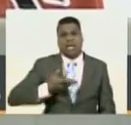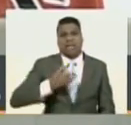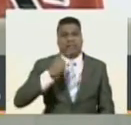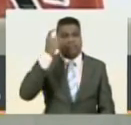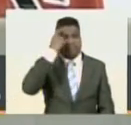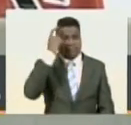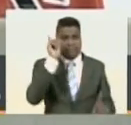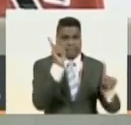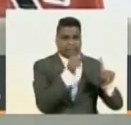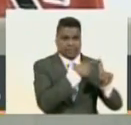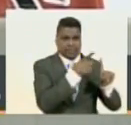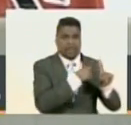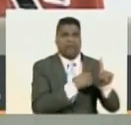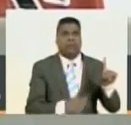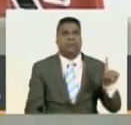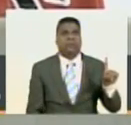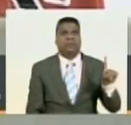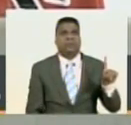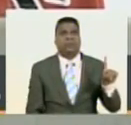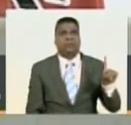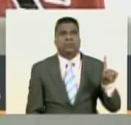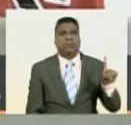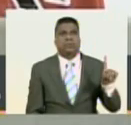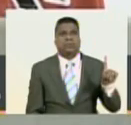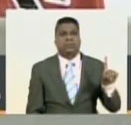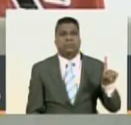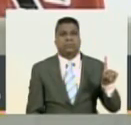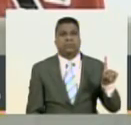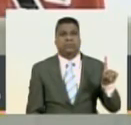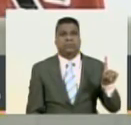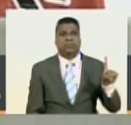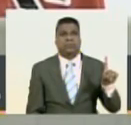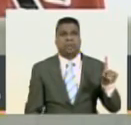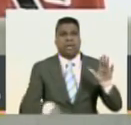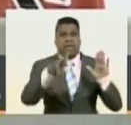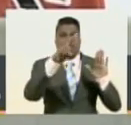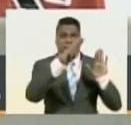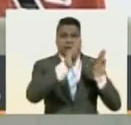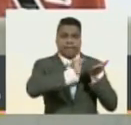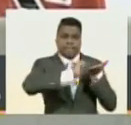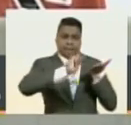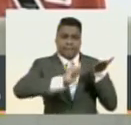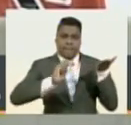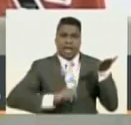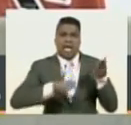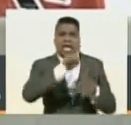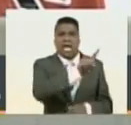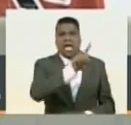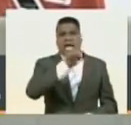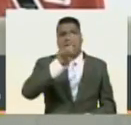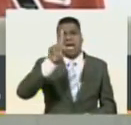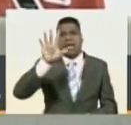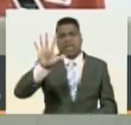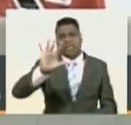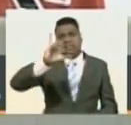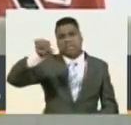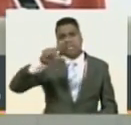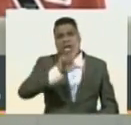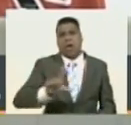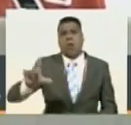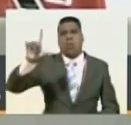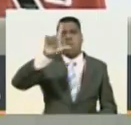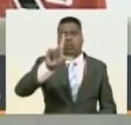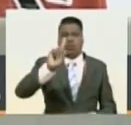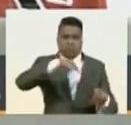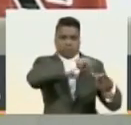son: el corte del registro electoral queda para el 15 de julio. La inscripción